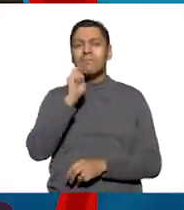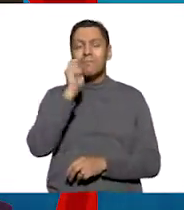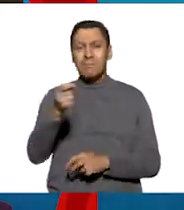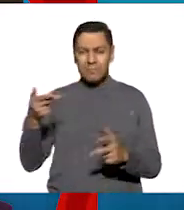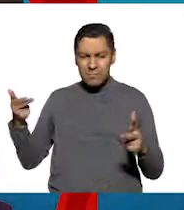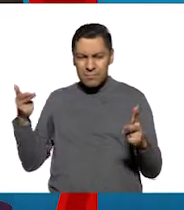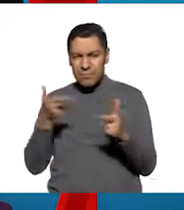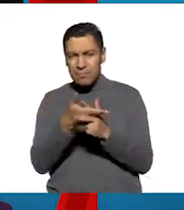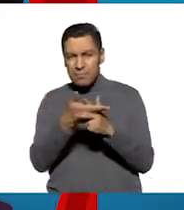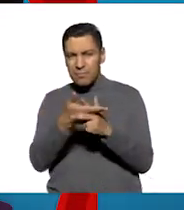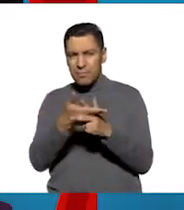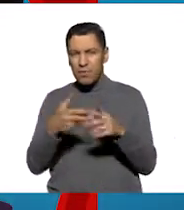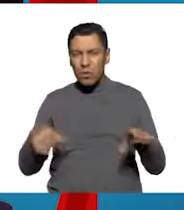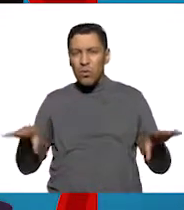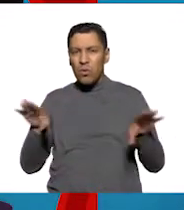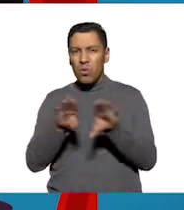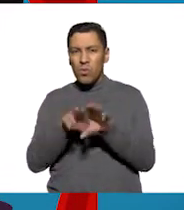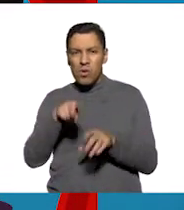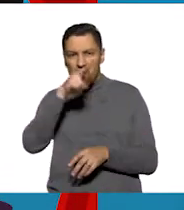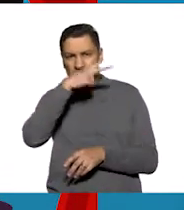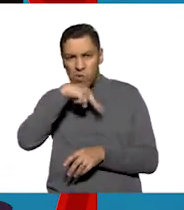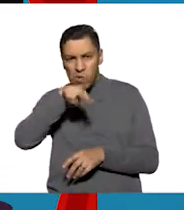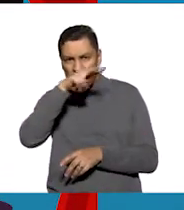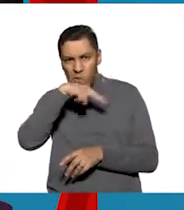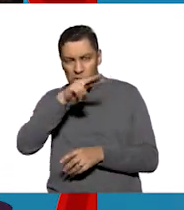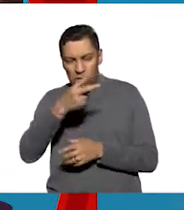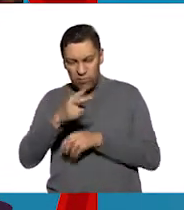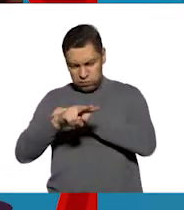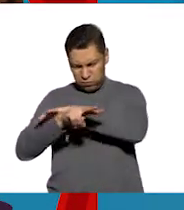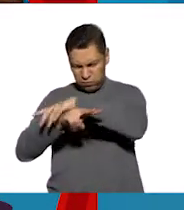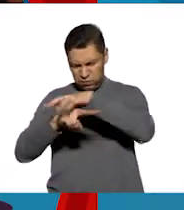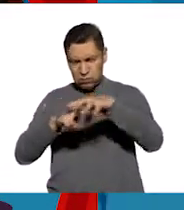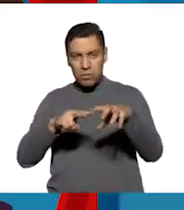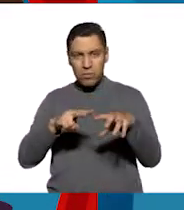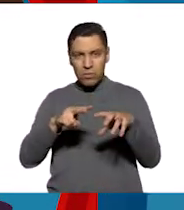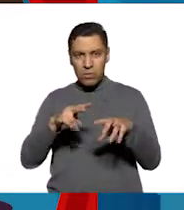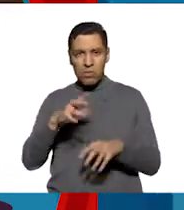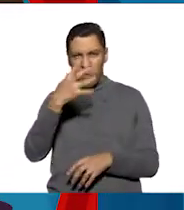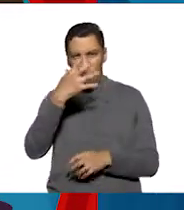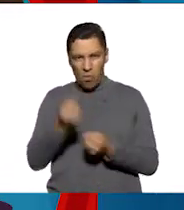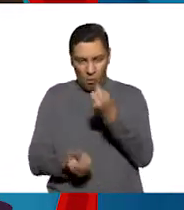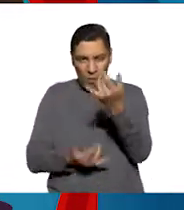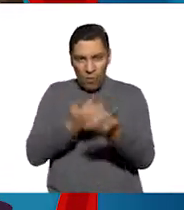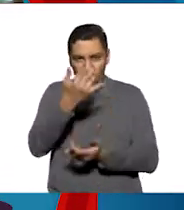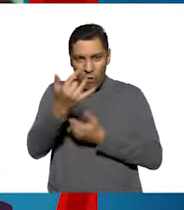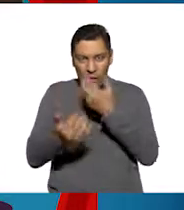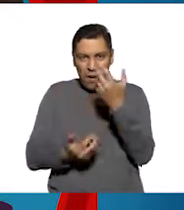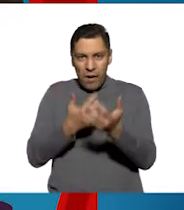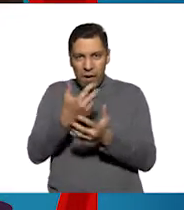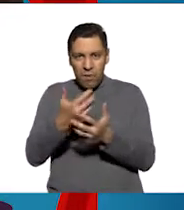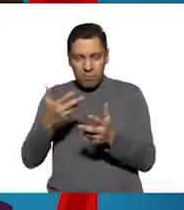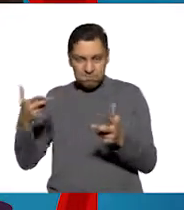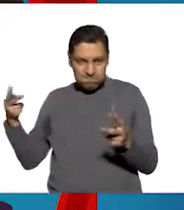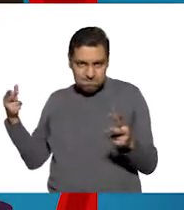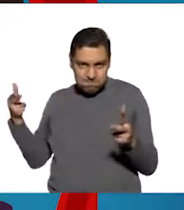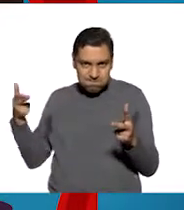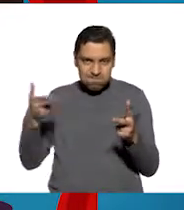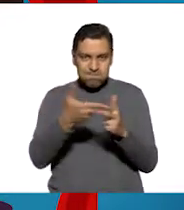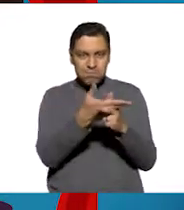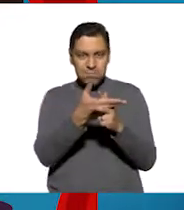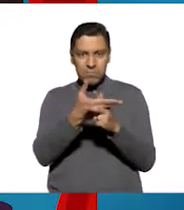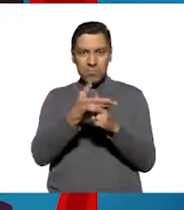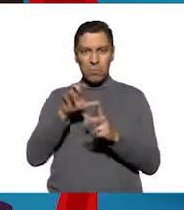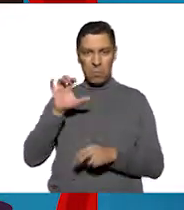mata con una serpiente de fuego que se llama la Xucoatl. Digamos que este grupo de 4 piezas